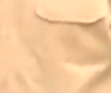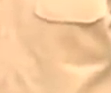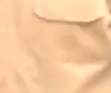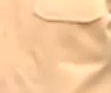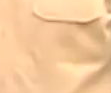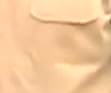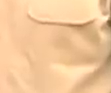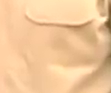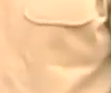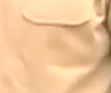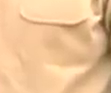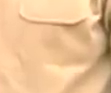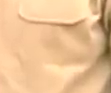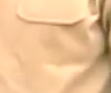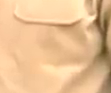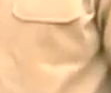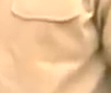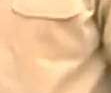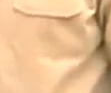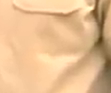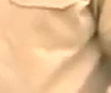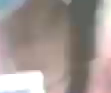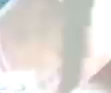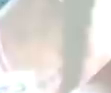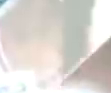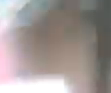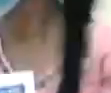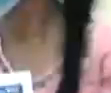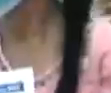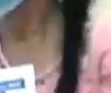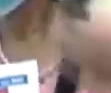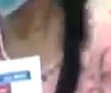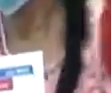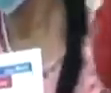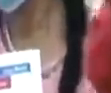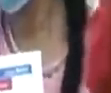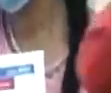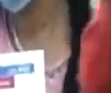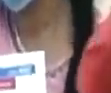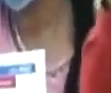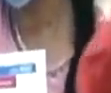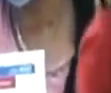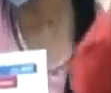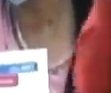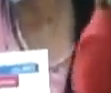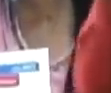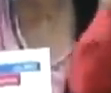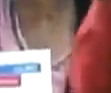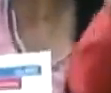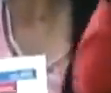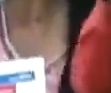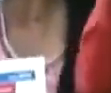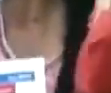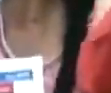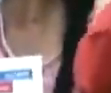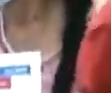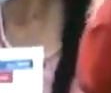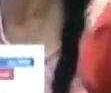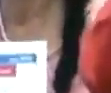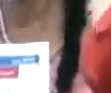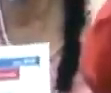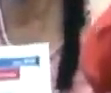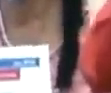y con esta revolución nosotros todos vamos a tener nuestro hogar. Presidente Maduro, que Dios le bendiga. Que el Espíritu Santo